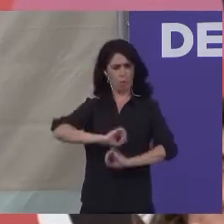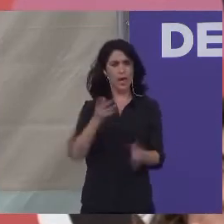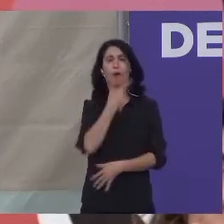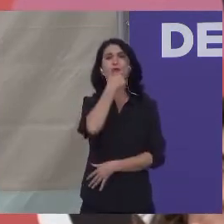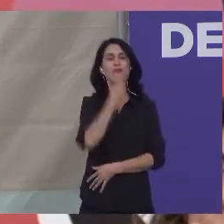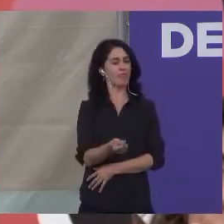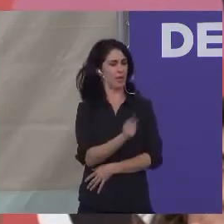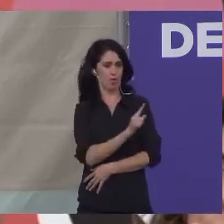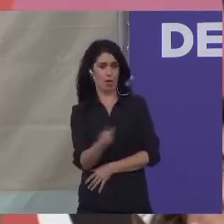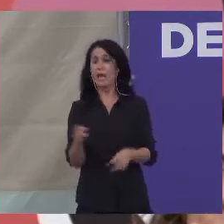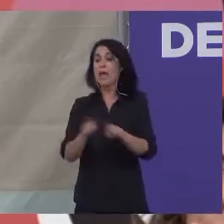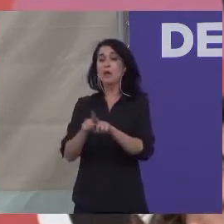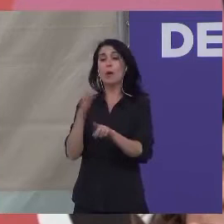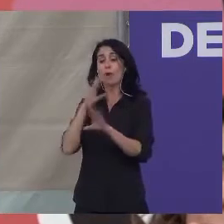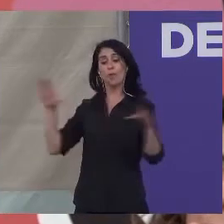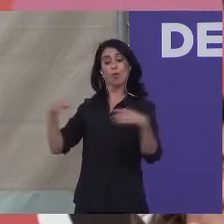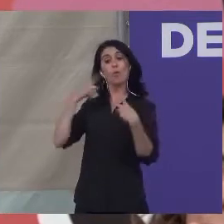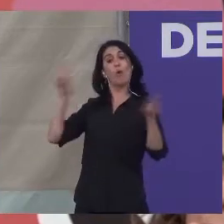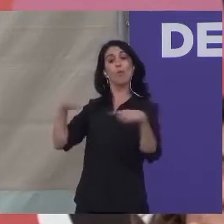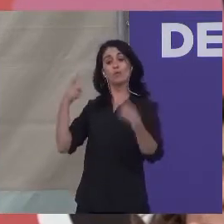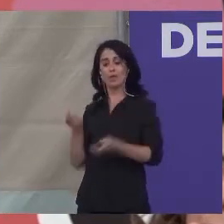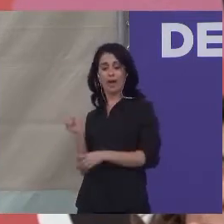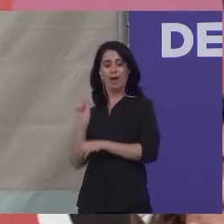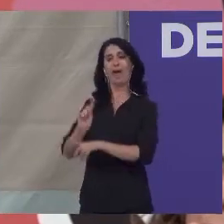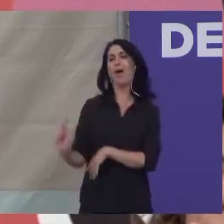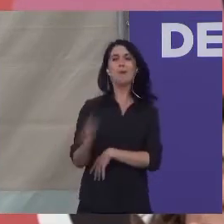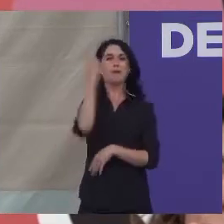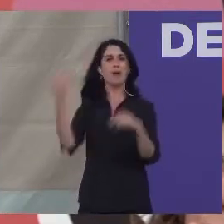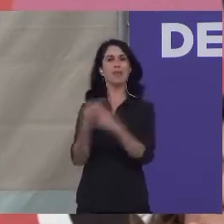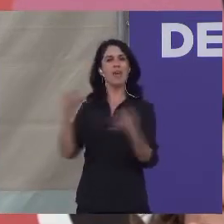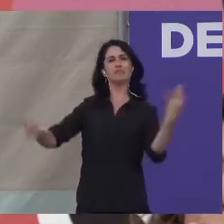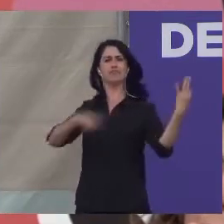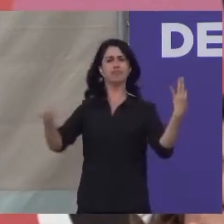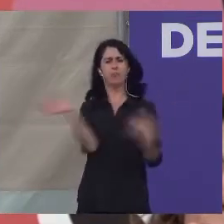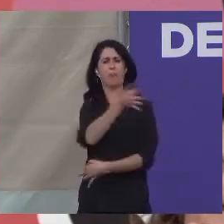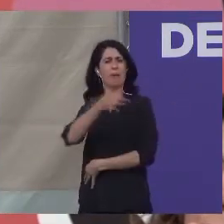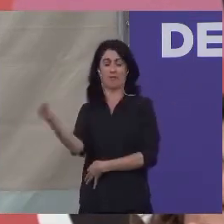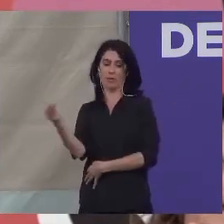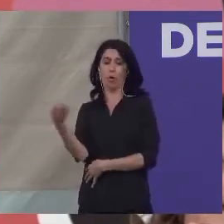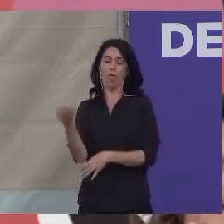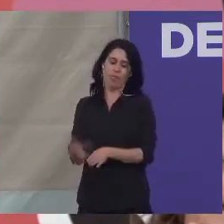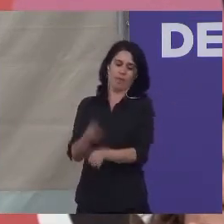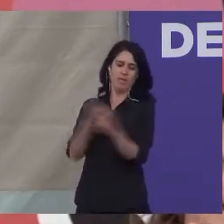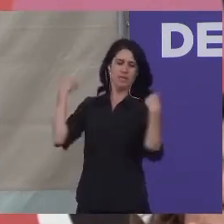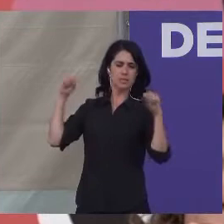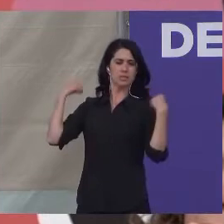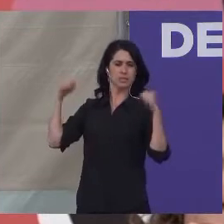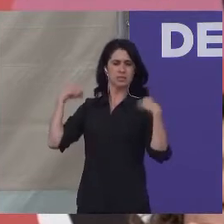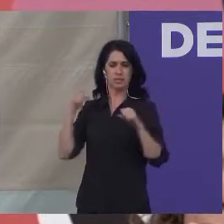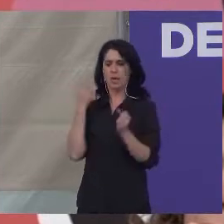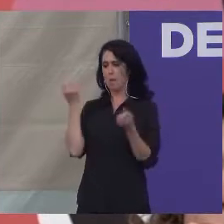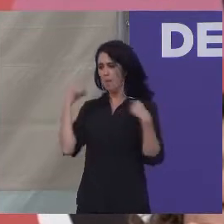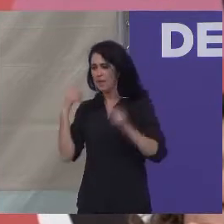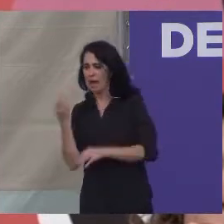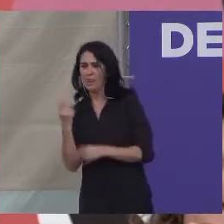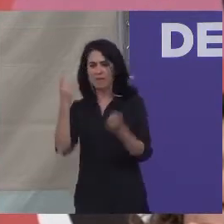la misma manera que una banda de música sabe que no va a salir al escenario el primer día y va a tocar una pieza perfectamente, sino que tiene que trabajarla, tiene que ensayar, tiene